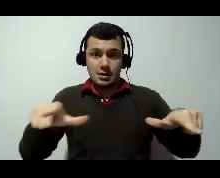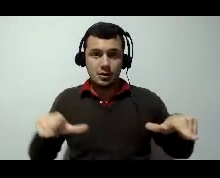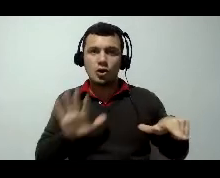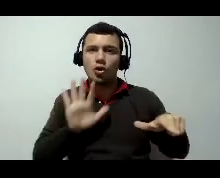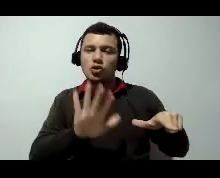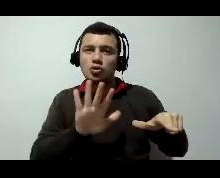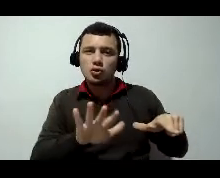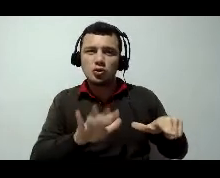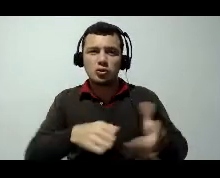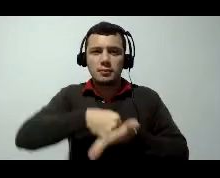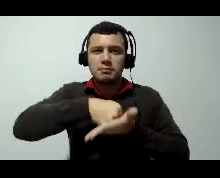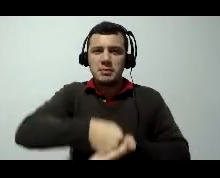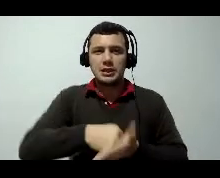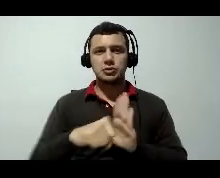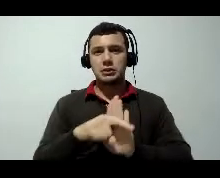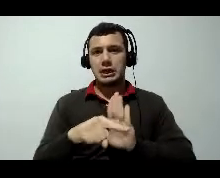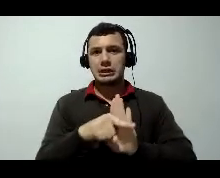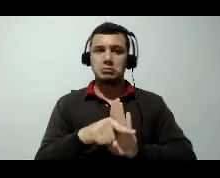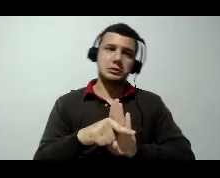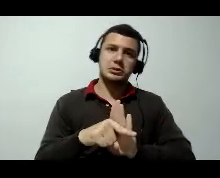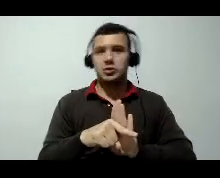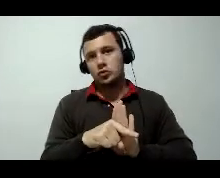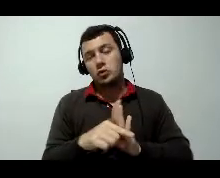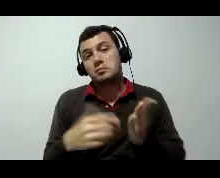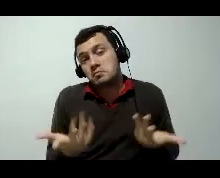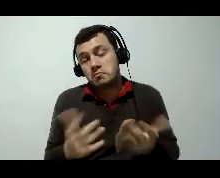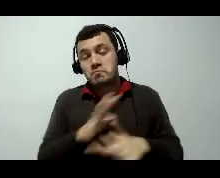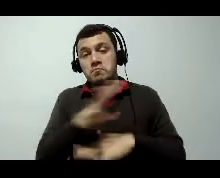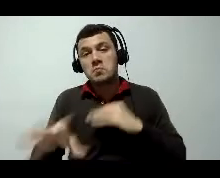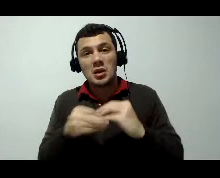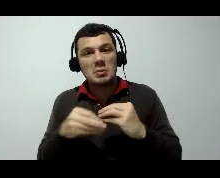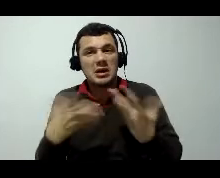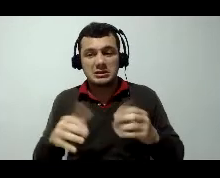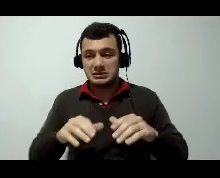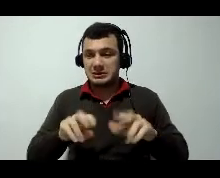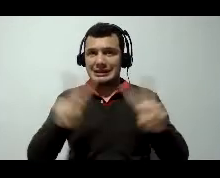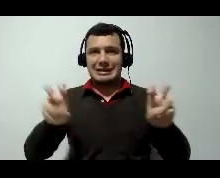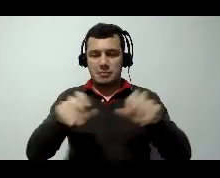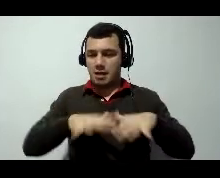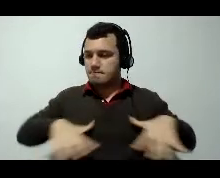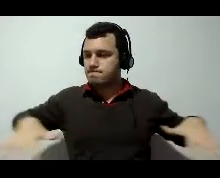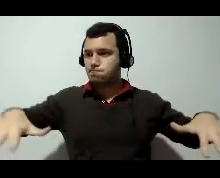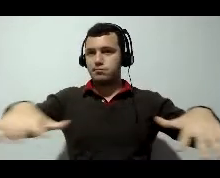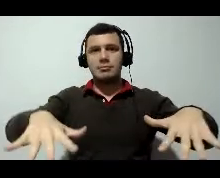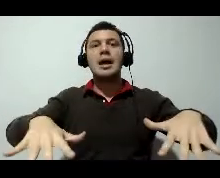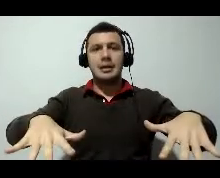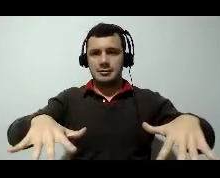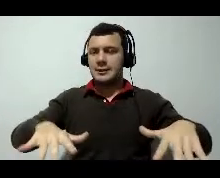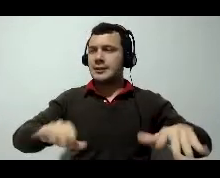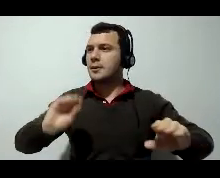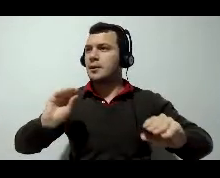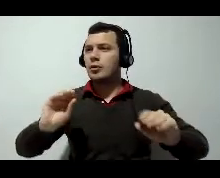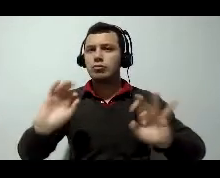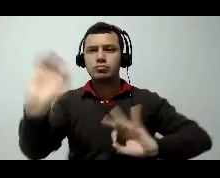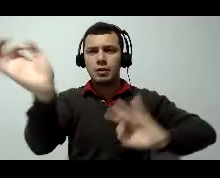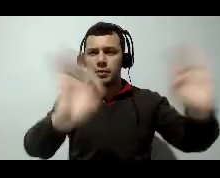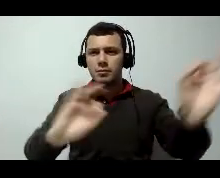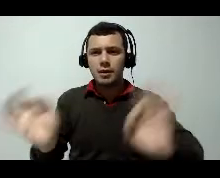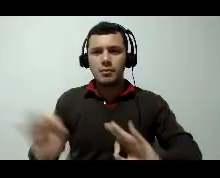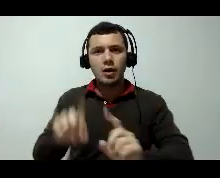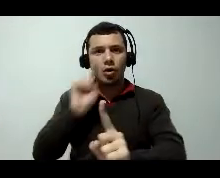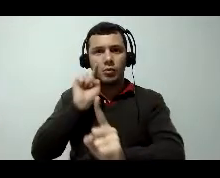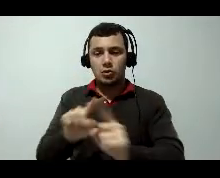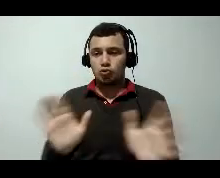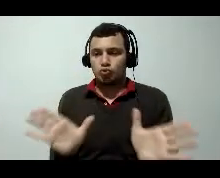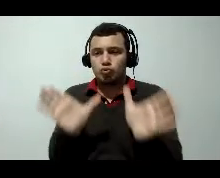o no, qué otros controles se están implementando a nivel locativo para diferenciar estas áreas COVID de las no COVID,